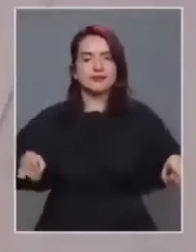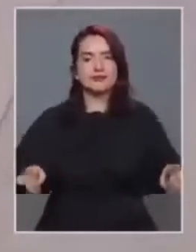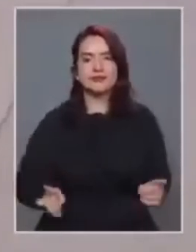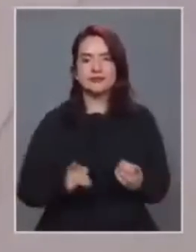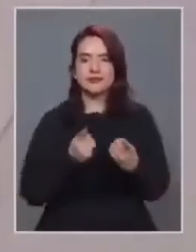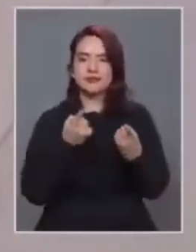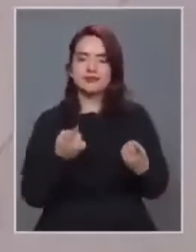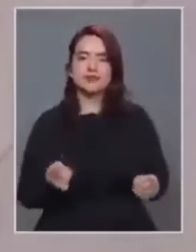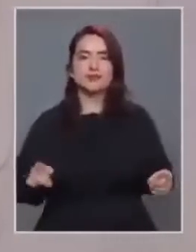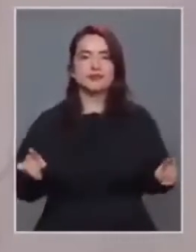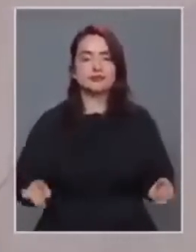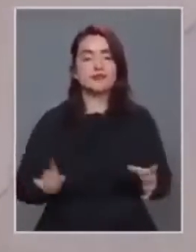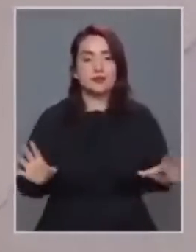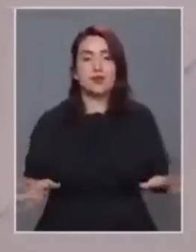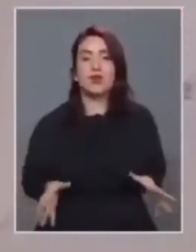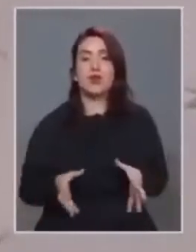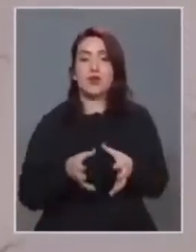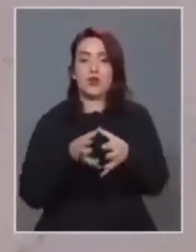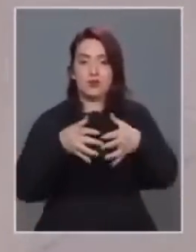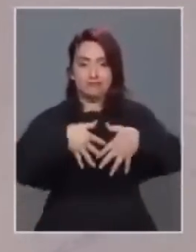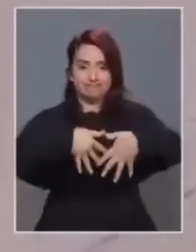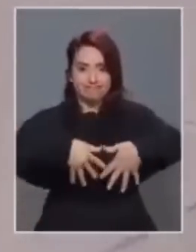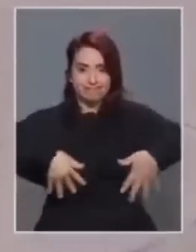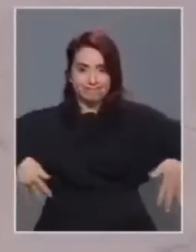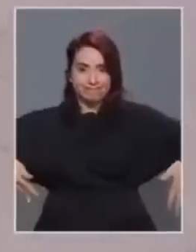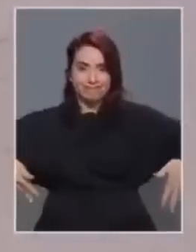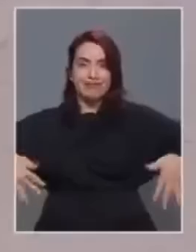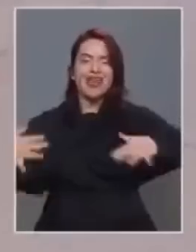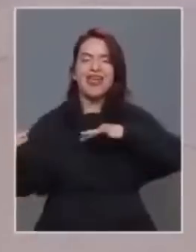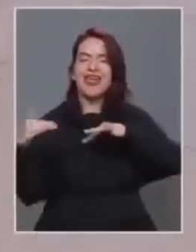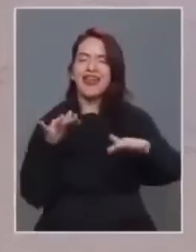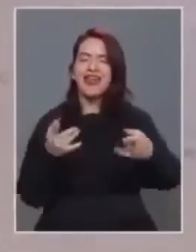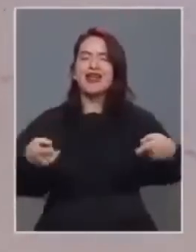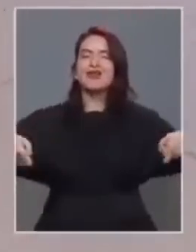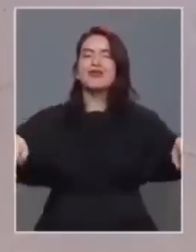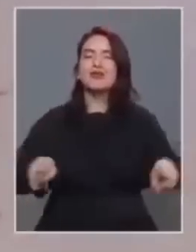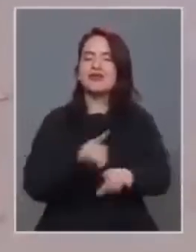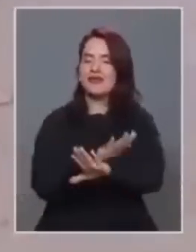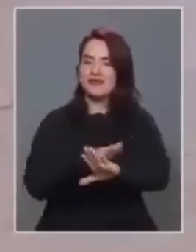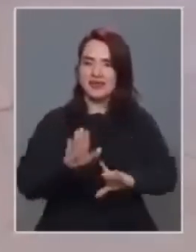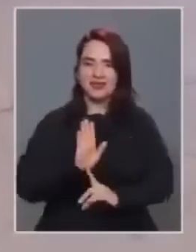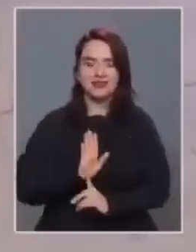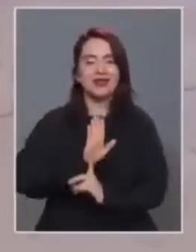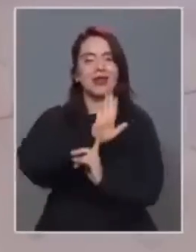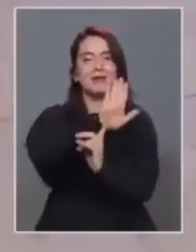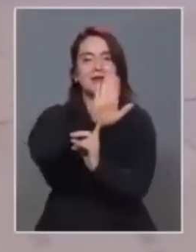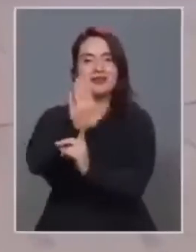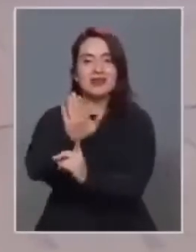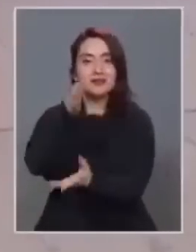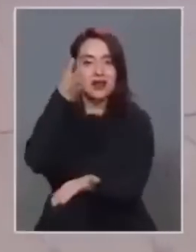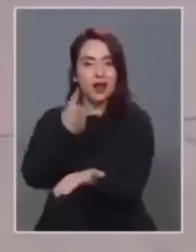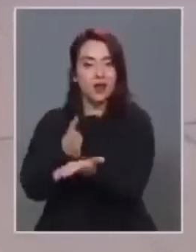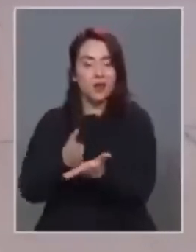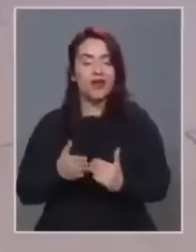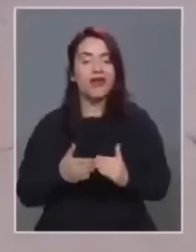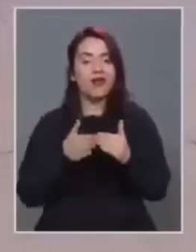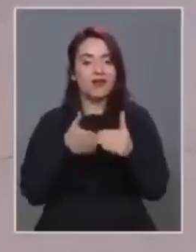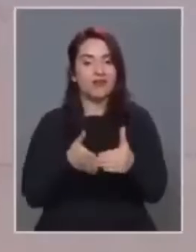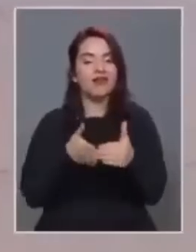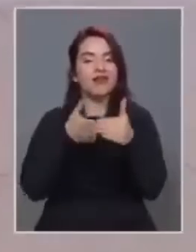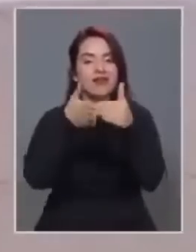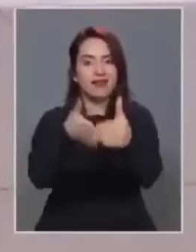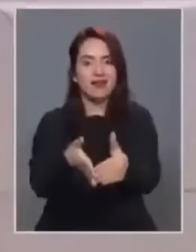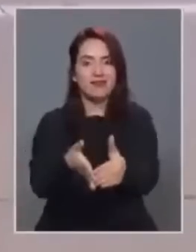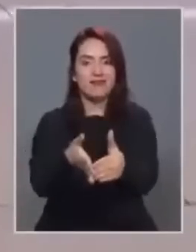Con el desencajonamiento de las bandas de guerra e instrumental, finaliza la presentación de la Escuela ¿cómo se mueve? En la Gran